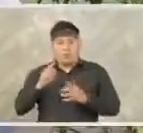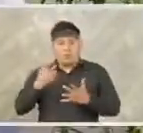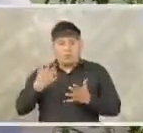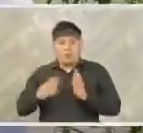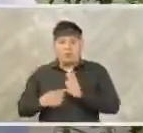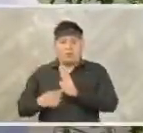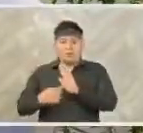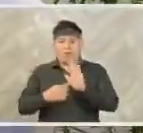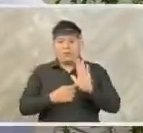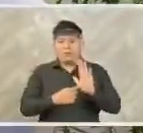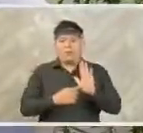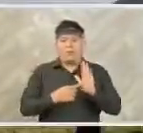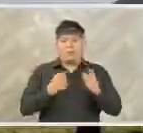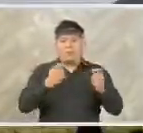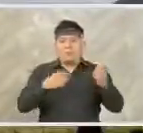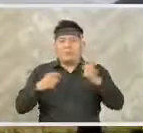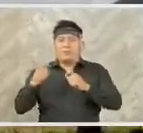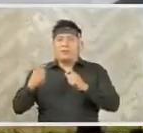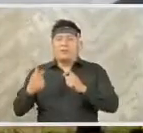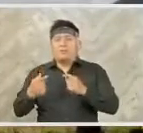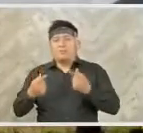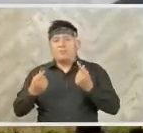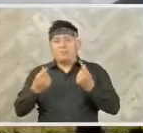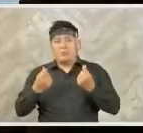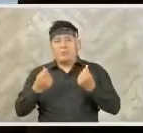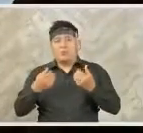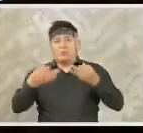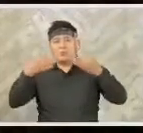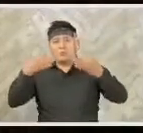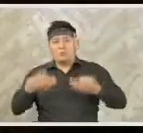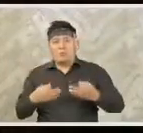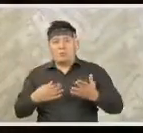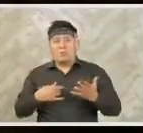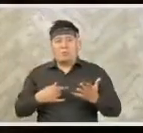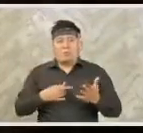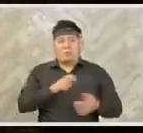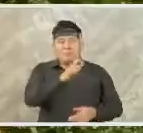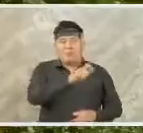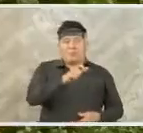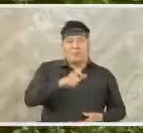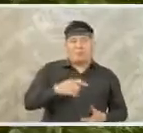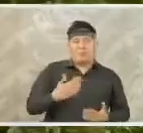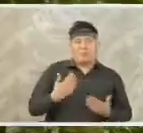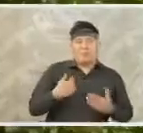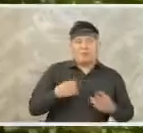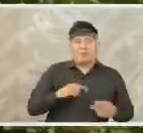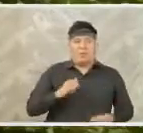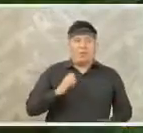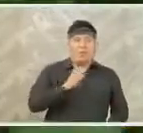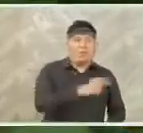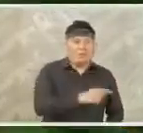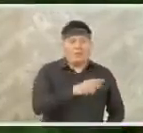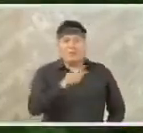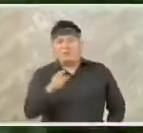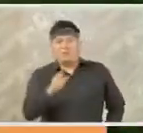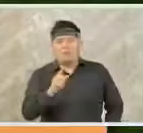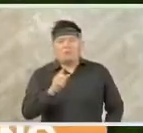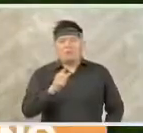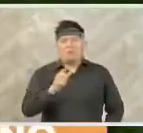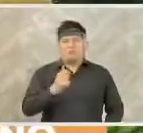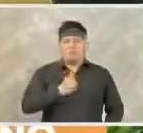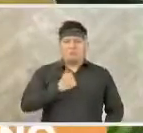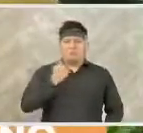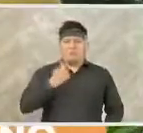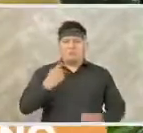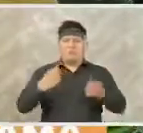campesinos logren vender sus productos a un precio justo, sin la necesidad de intermediarios. Ya son 58 pequeños agricultores que han vendido